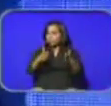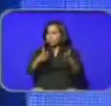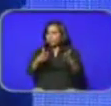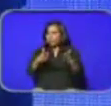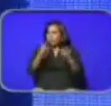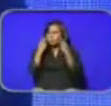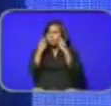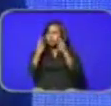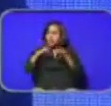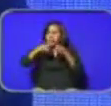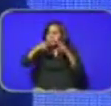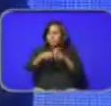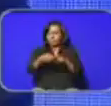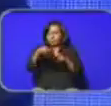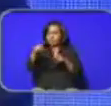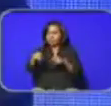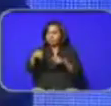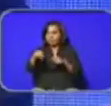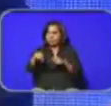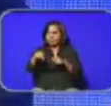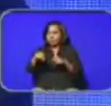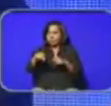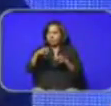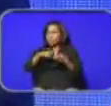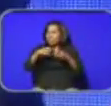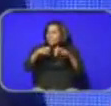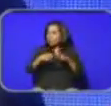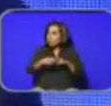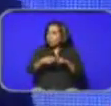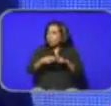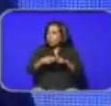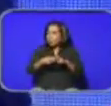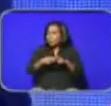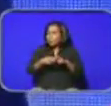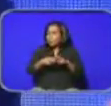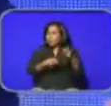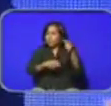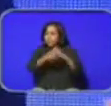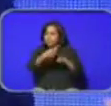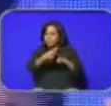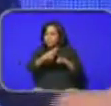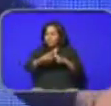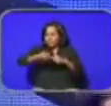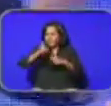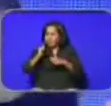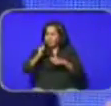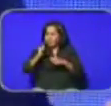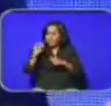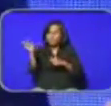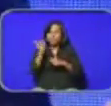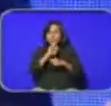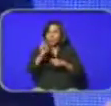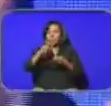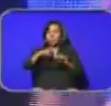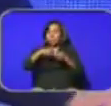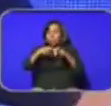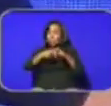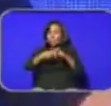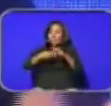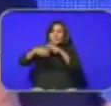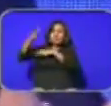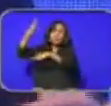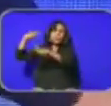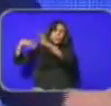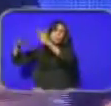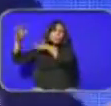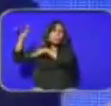hoy realmente no es un problema que viene de hoy o de ayer, es un problema acumulativo que